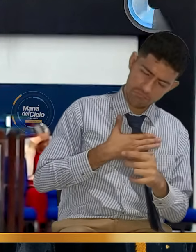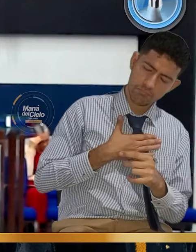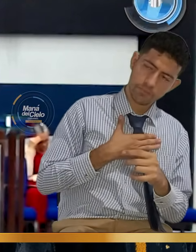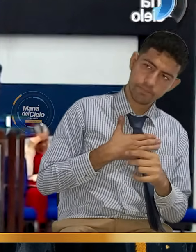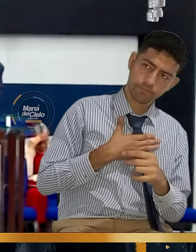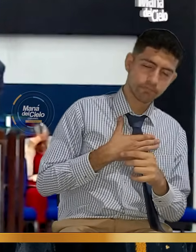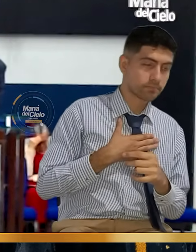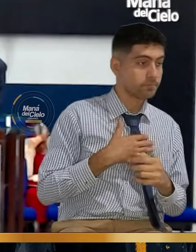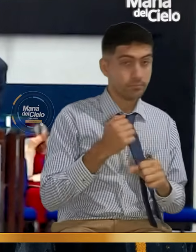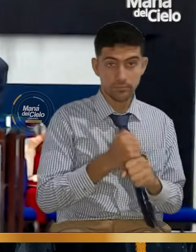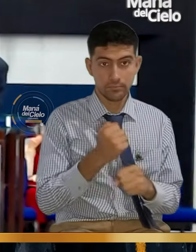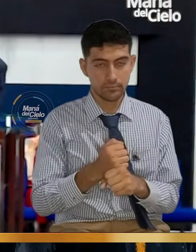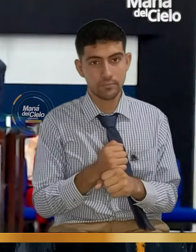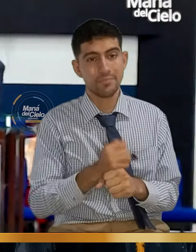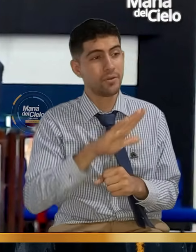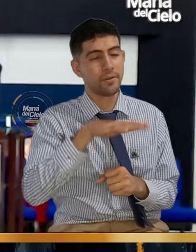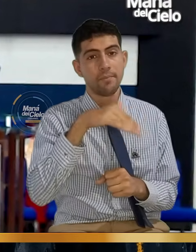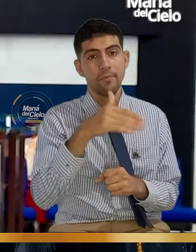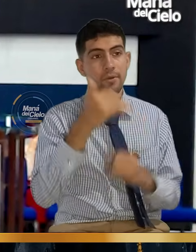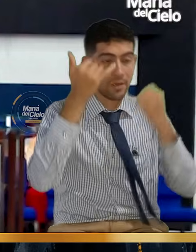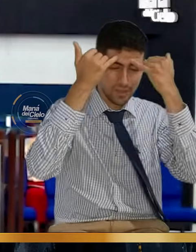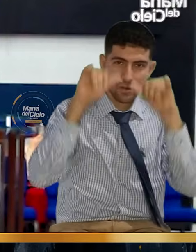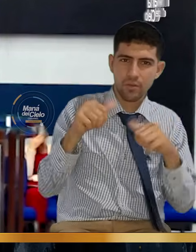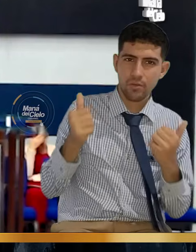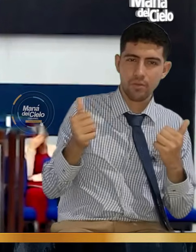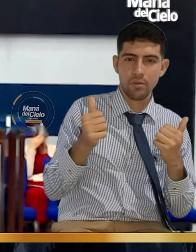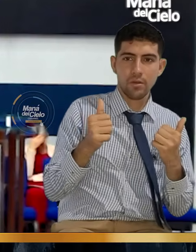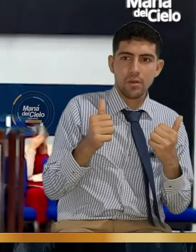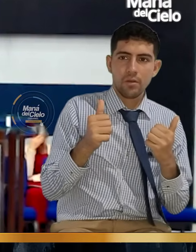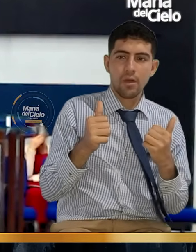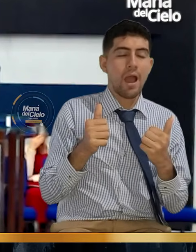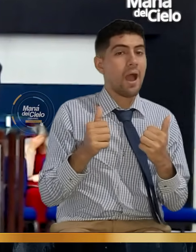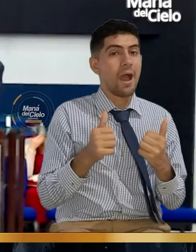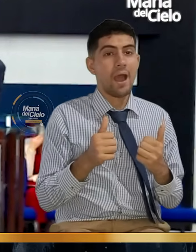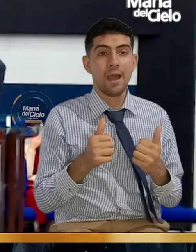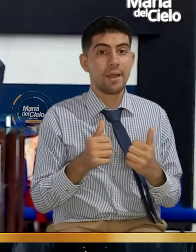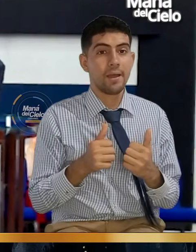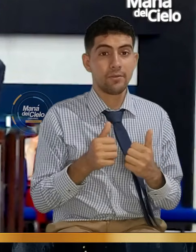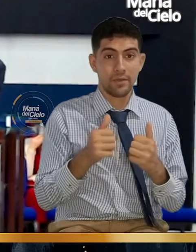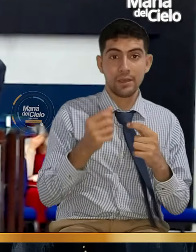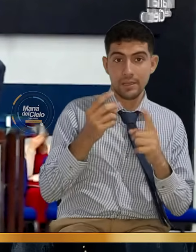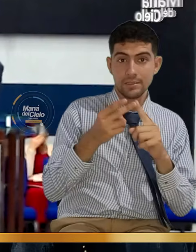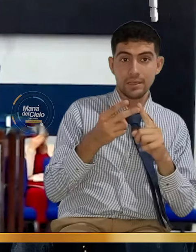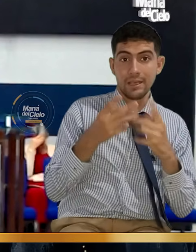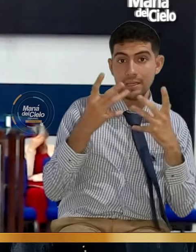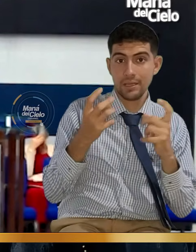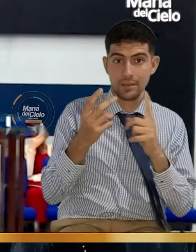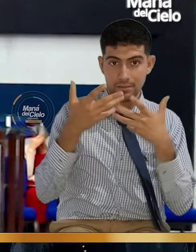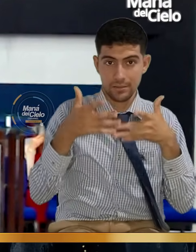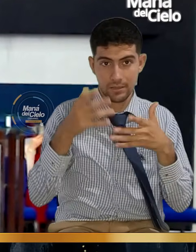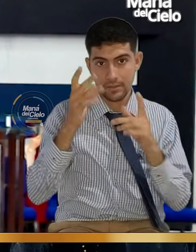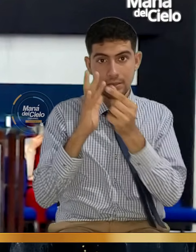los mayores, y con Raquel a su amado hijo José, y al menor de